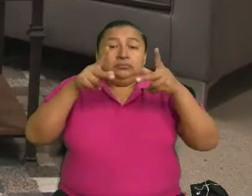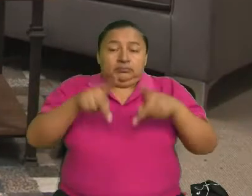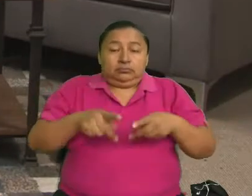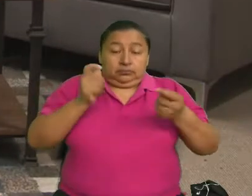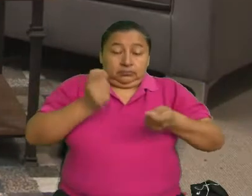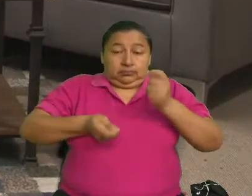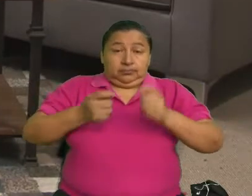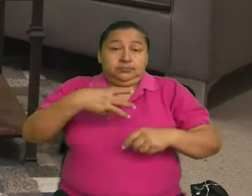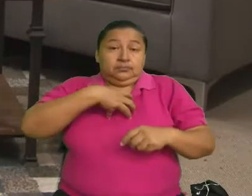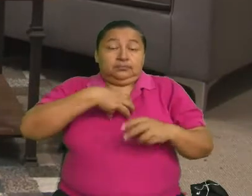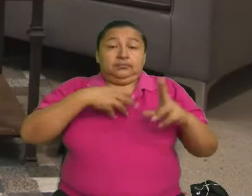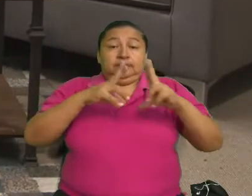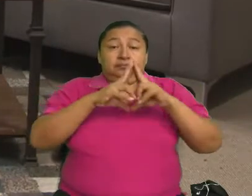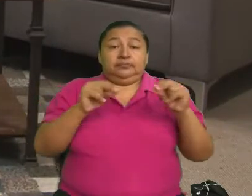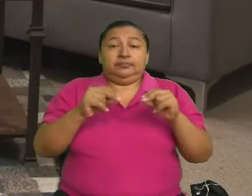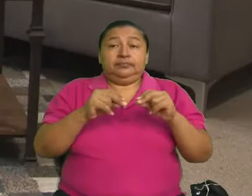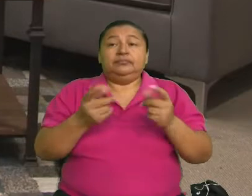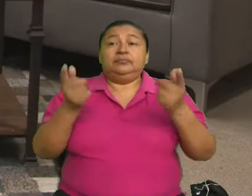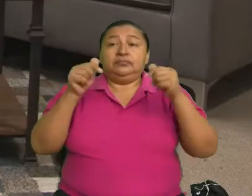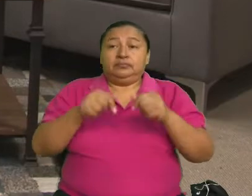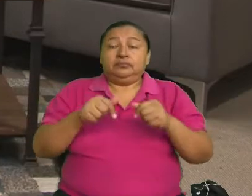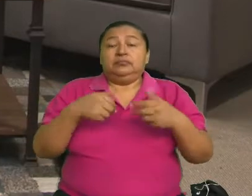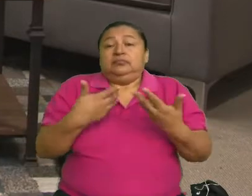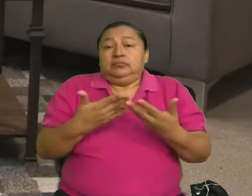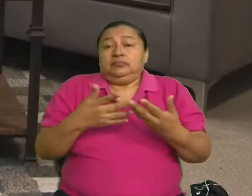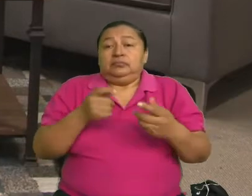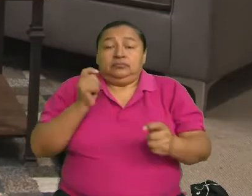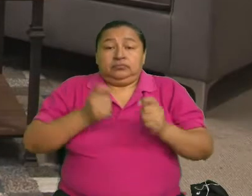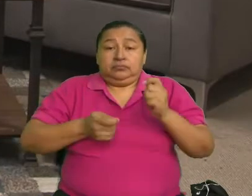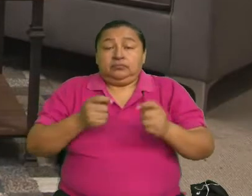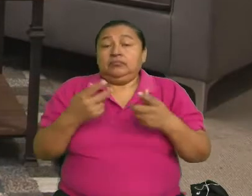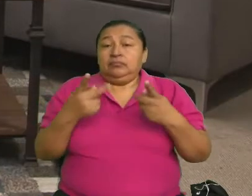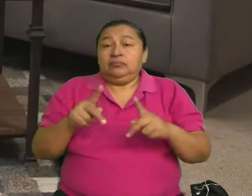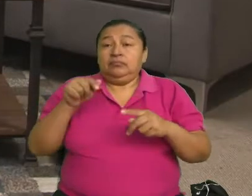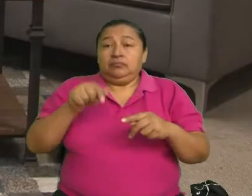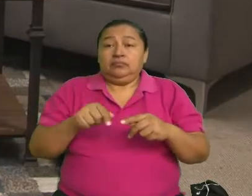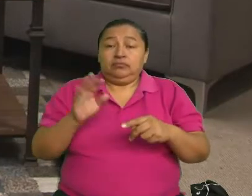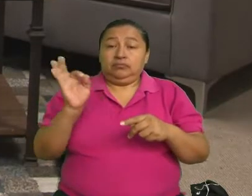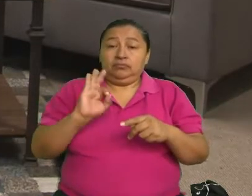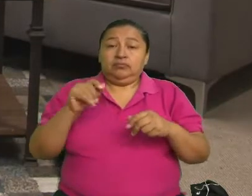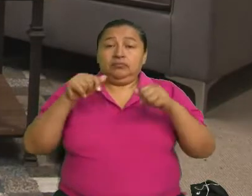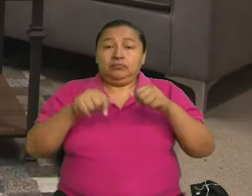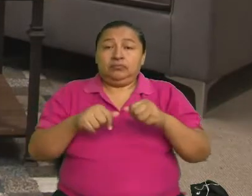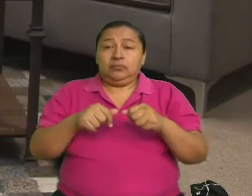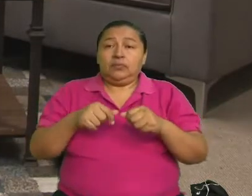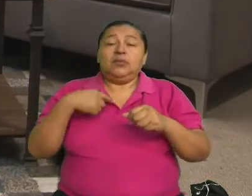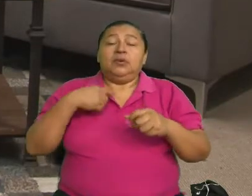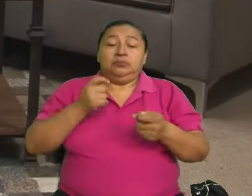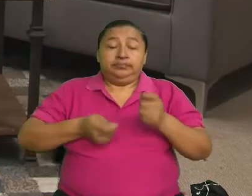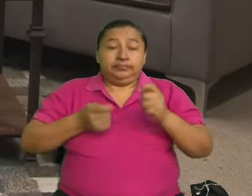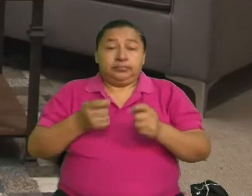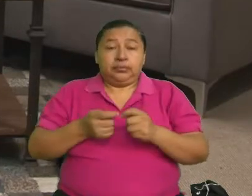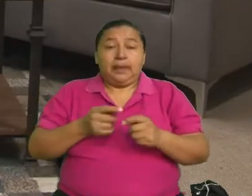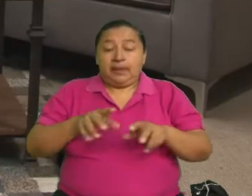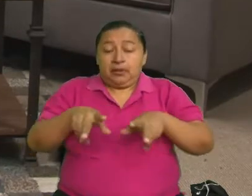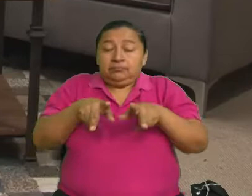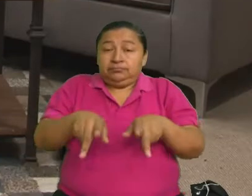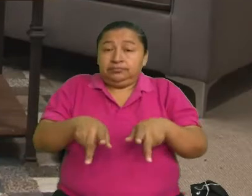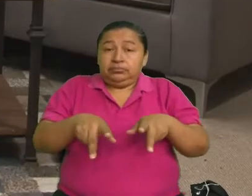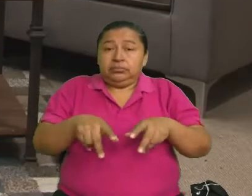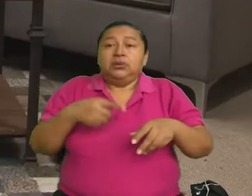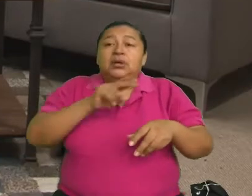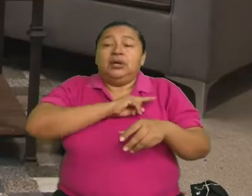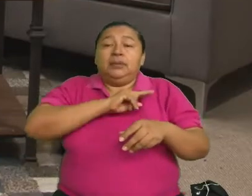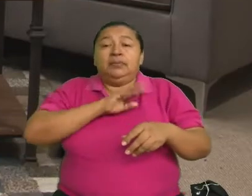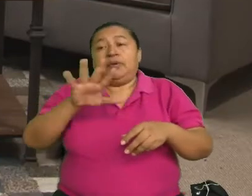nicaragüenses y la ejecutan, pues, pero no de arco, más bien de pata, pues. Hay marimba